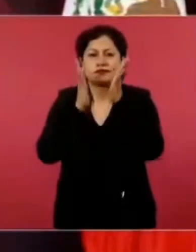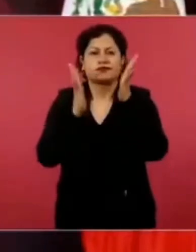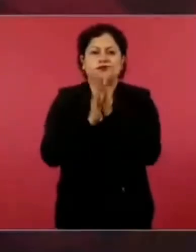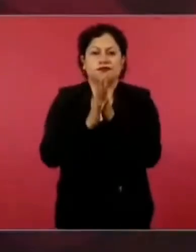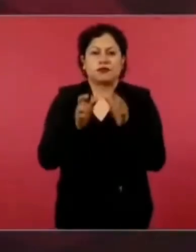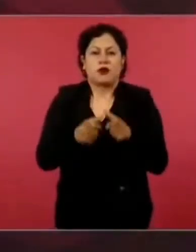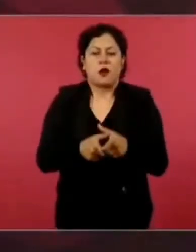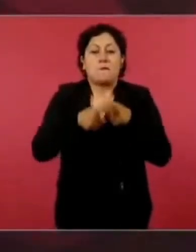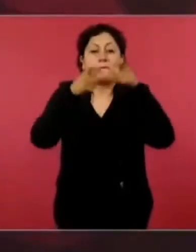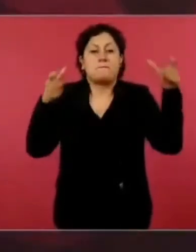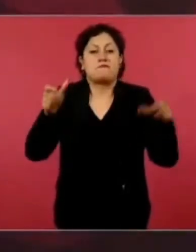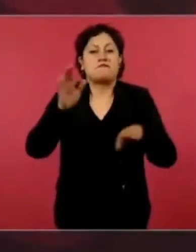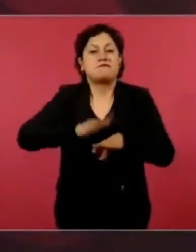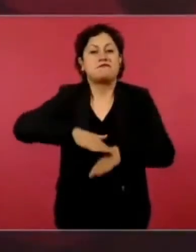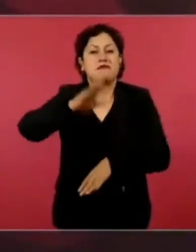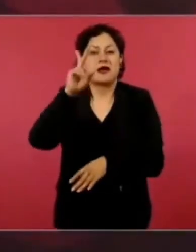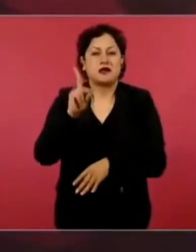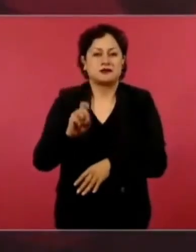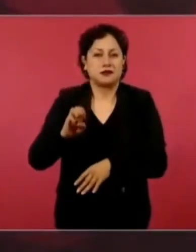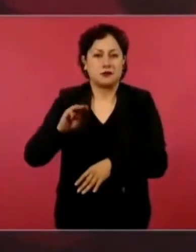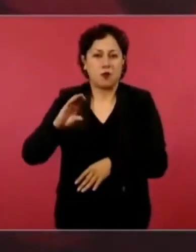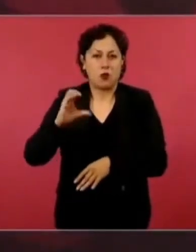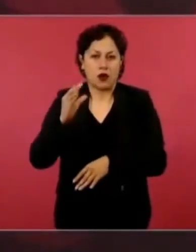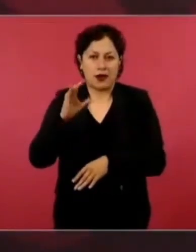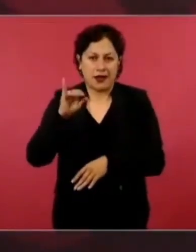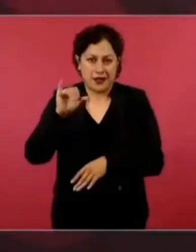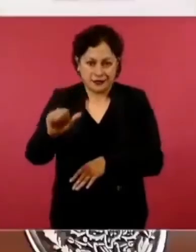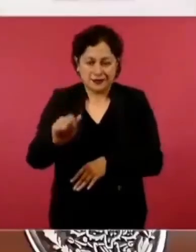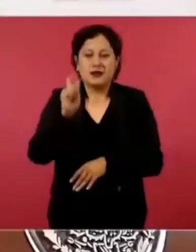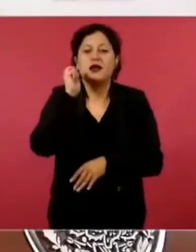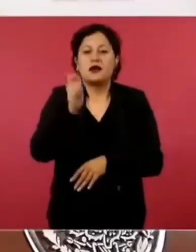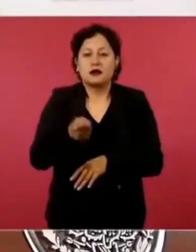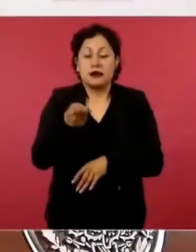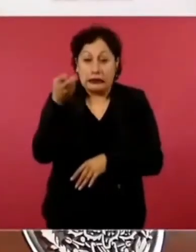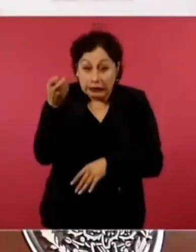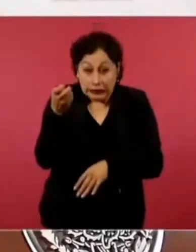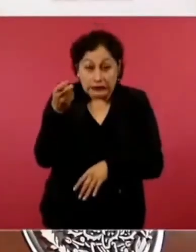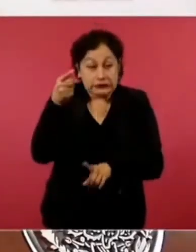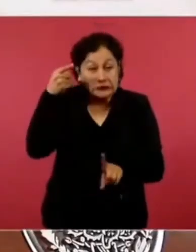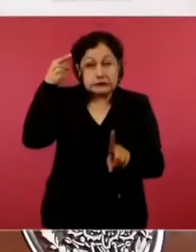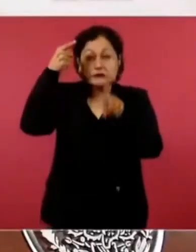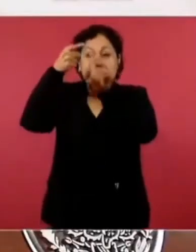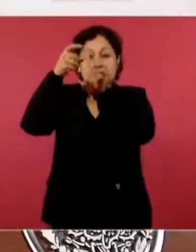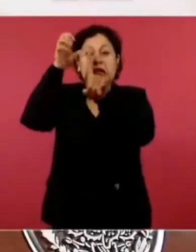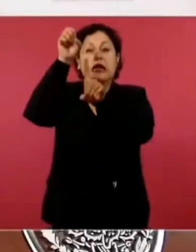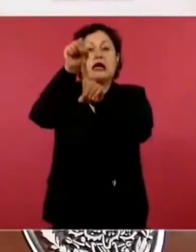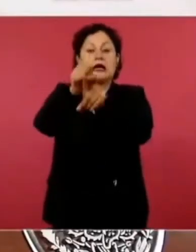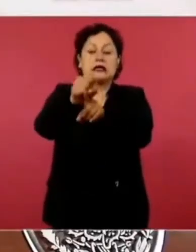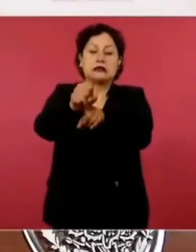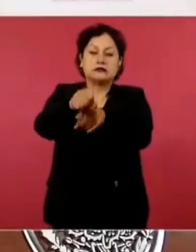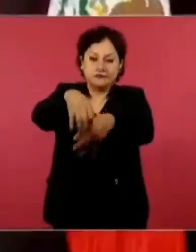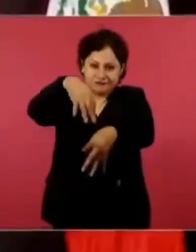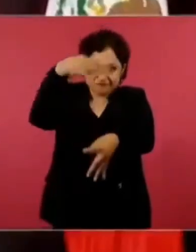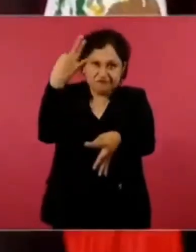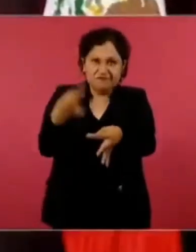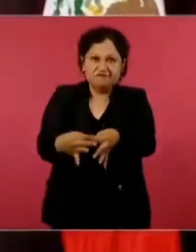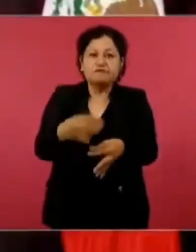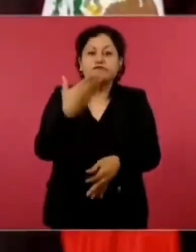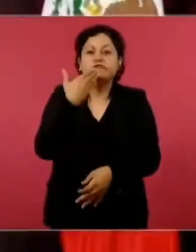ese debe ser el propósito, democracia auténtica, verdadera,